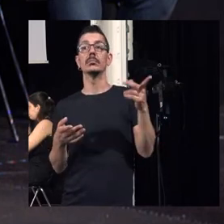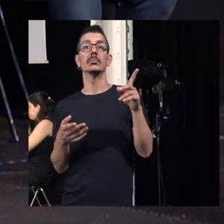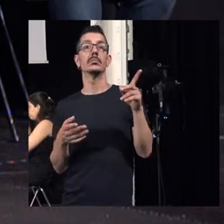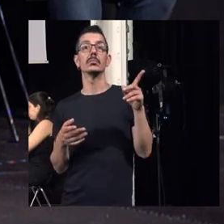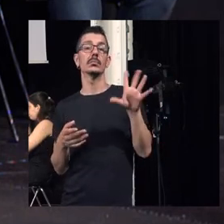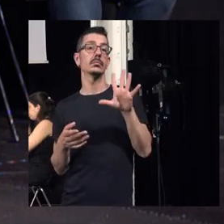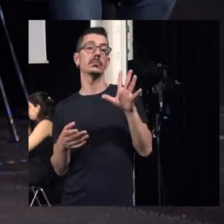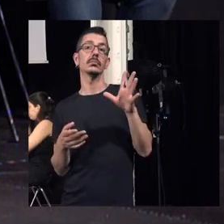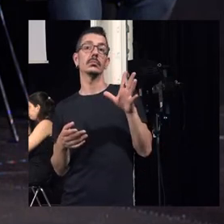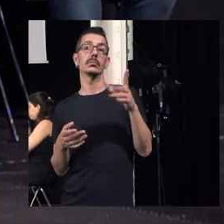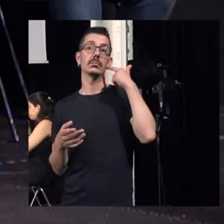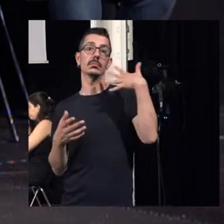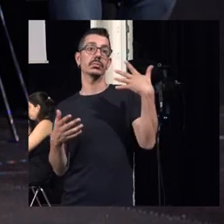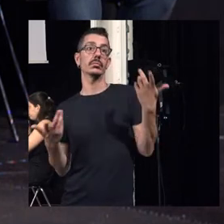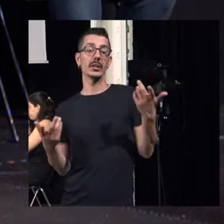sea,